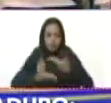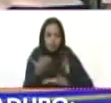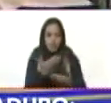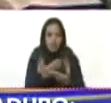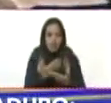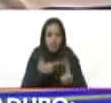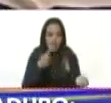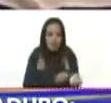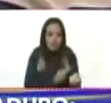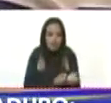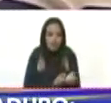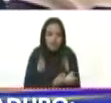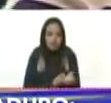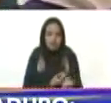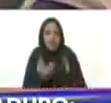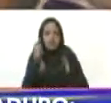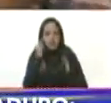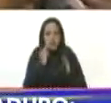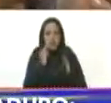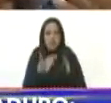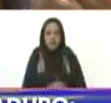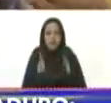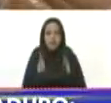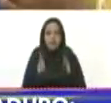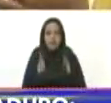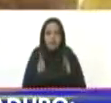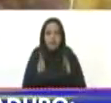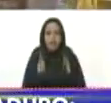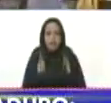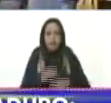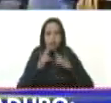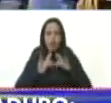hermandad en Bolívar. Ojalá, ínchala.